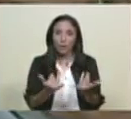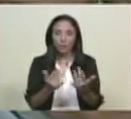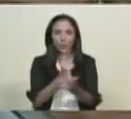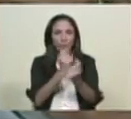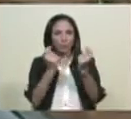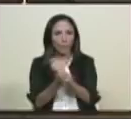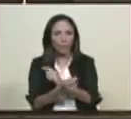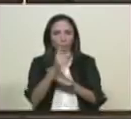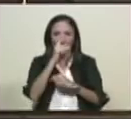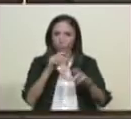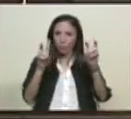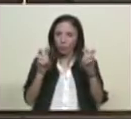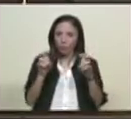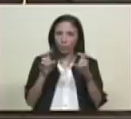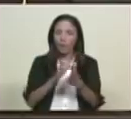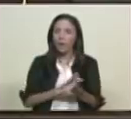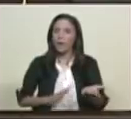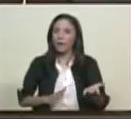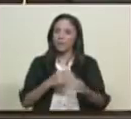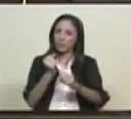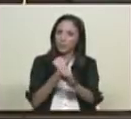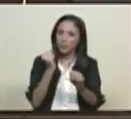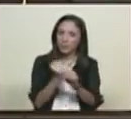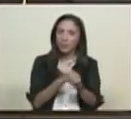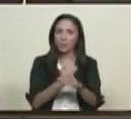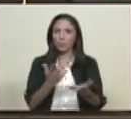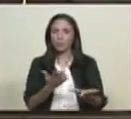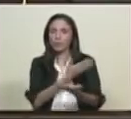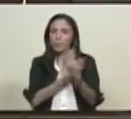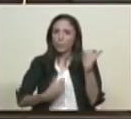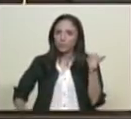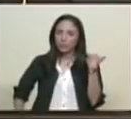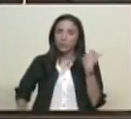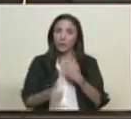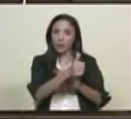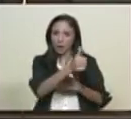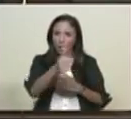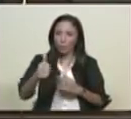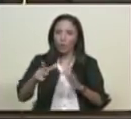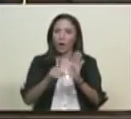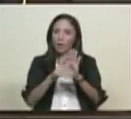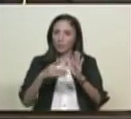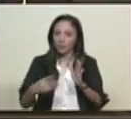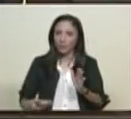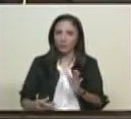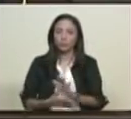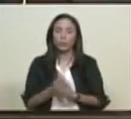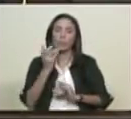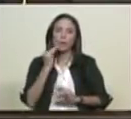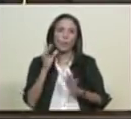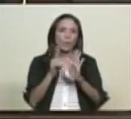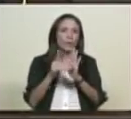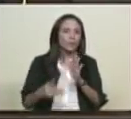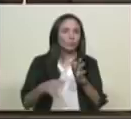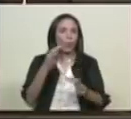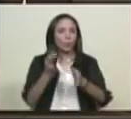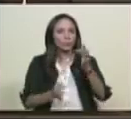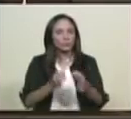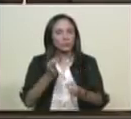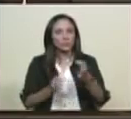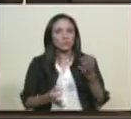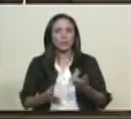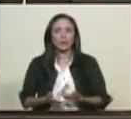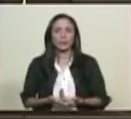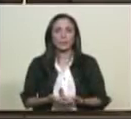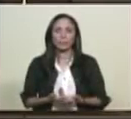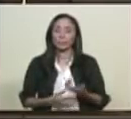perfeccionamiento del derecho constitucional venezolano, del derecho de justicia venezolano,